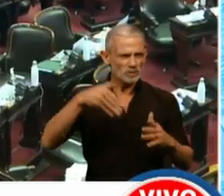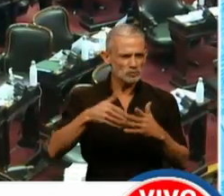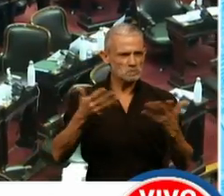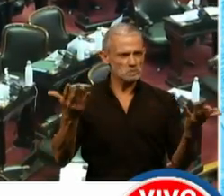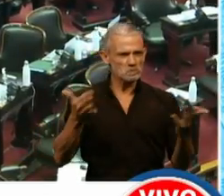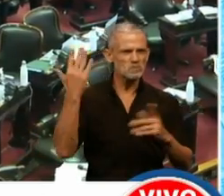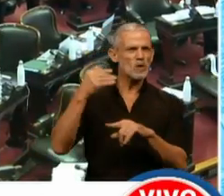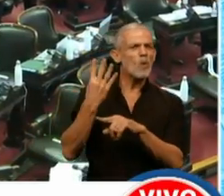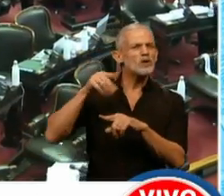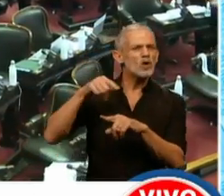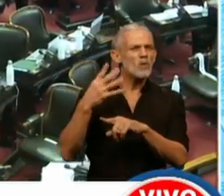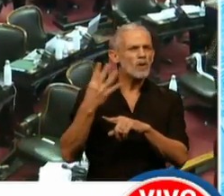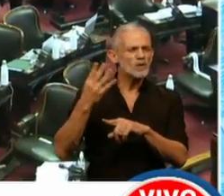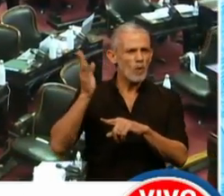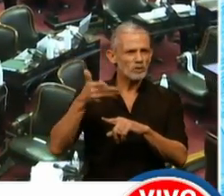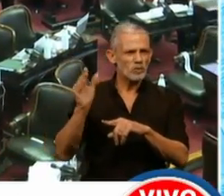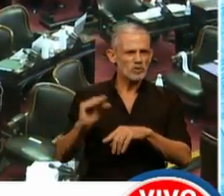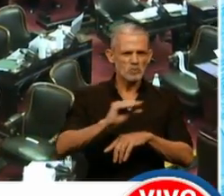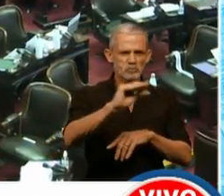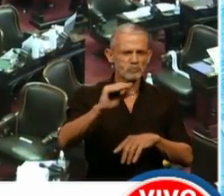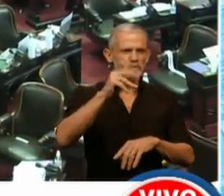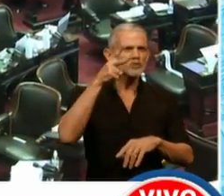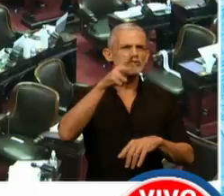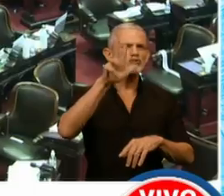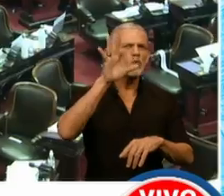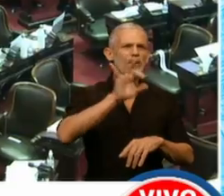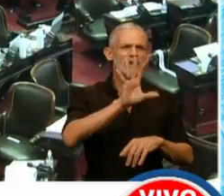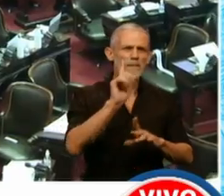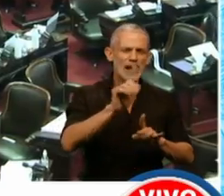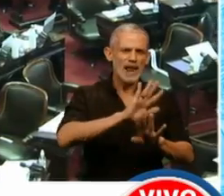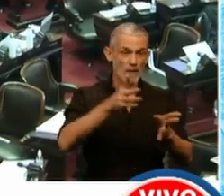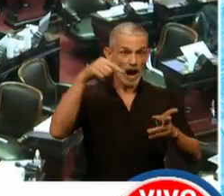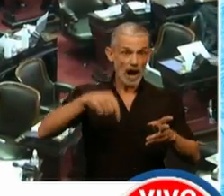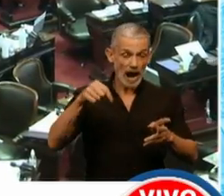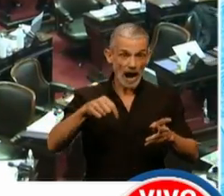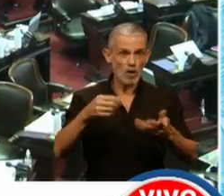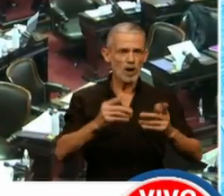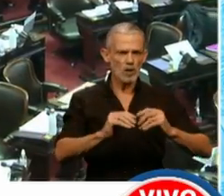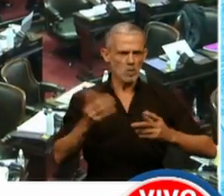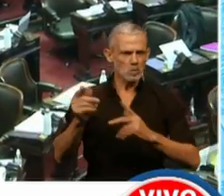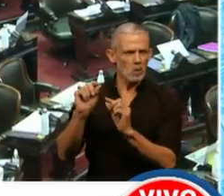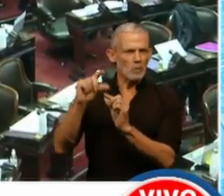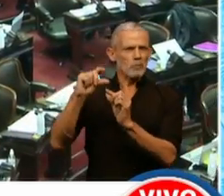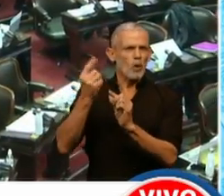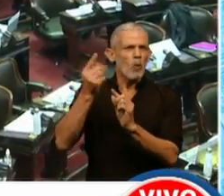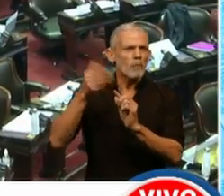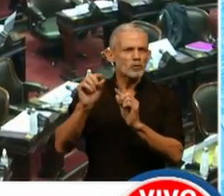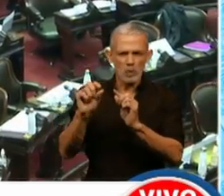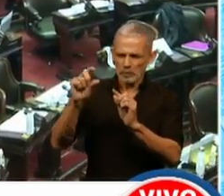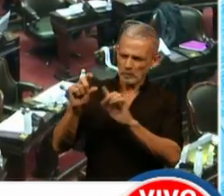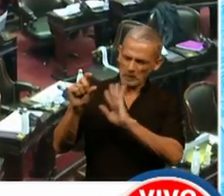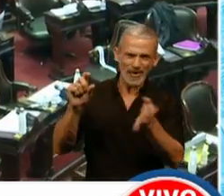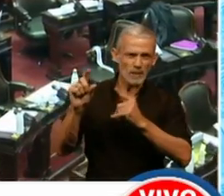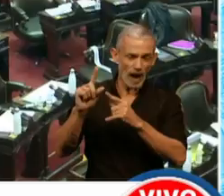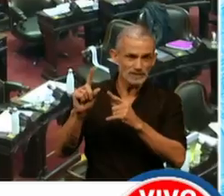el 444 le damos a 850 como puede ser que incrementando un punto menos de